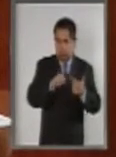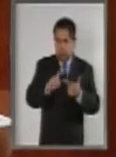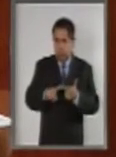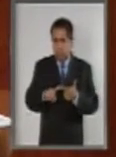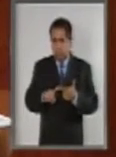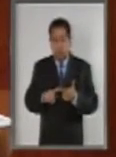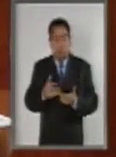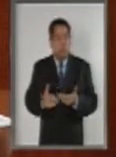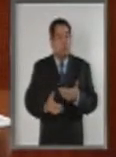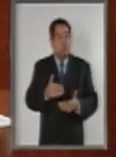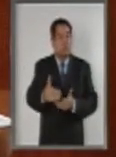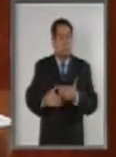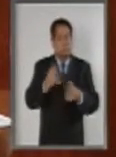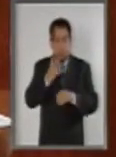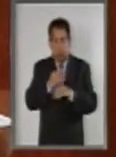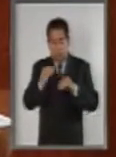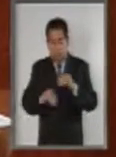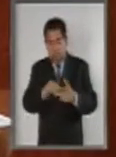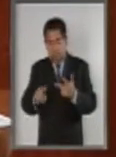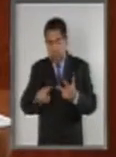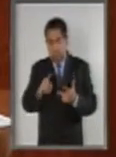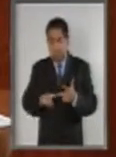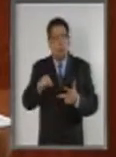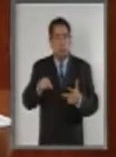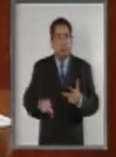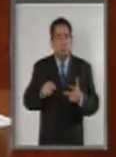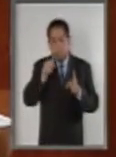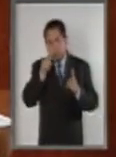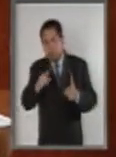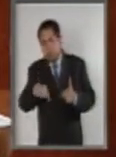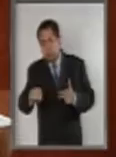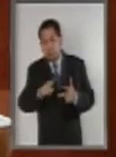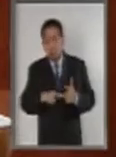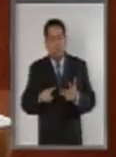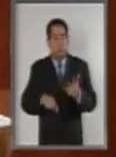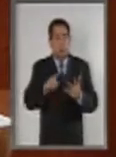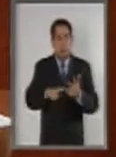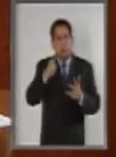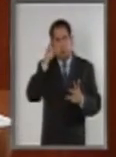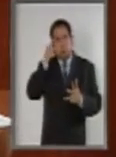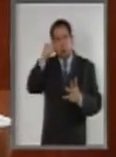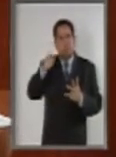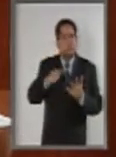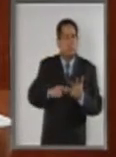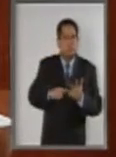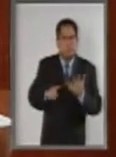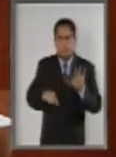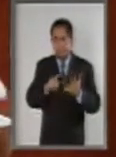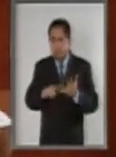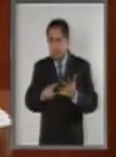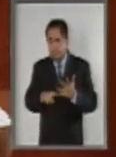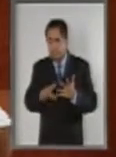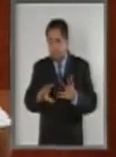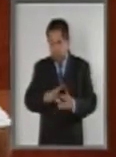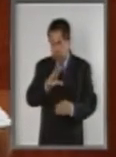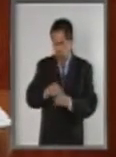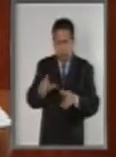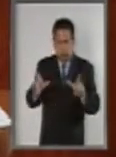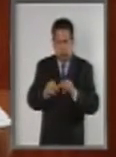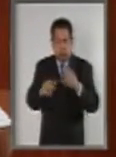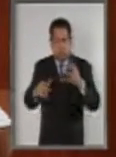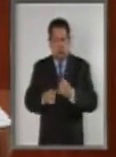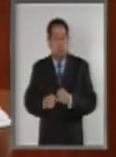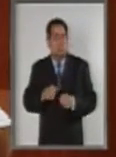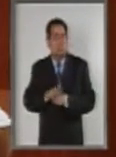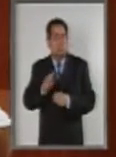el proceso de su construcción, a quién atiende, qué es lo que busca y cuál es, en conclusión, la